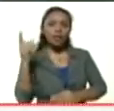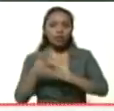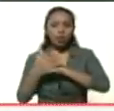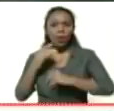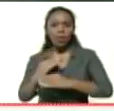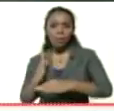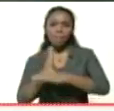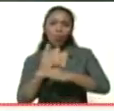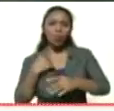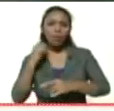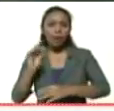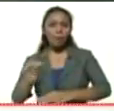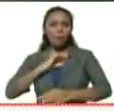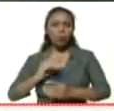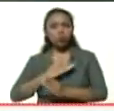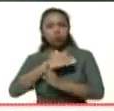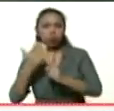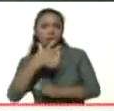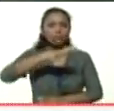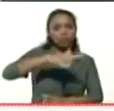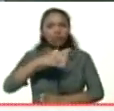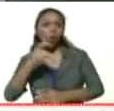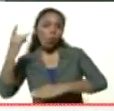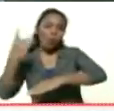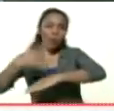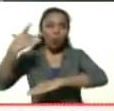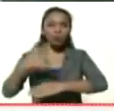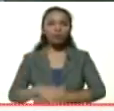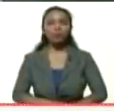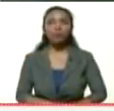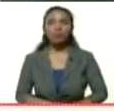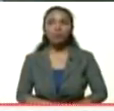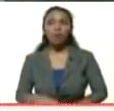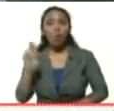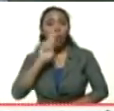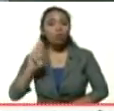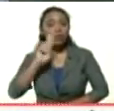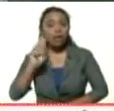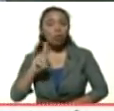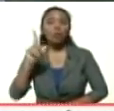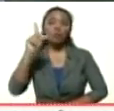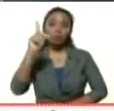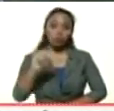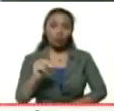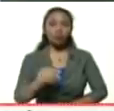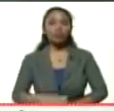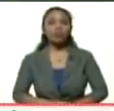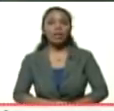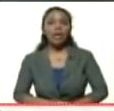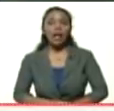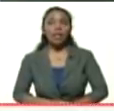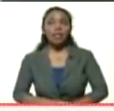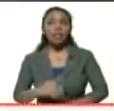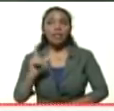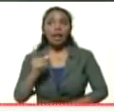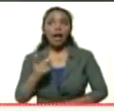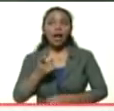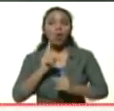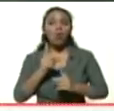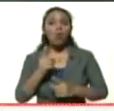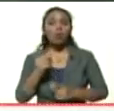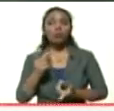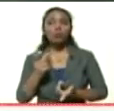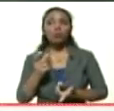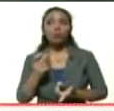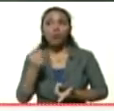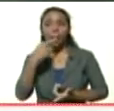respiratoria aguda, moderada o grave, la utilización también de corticosteroides que